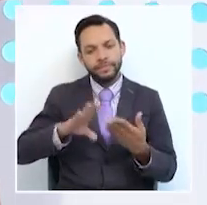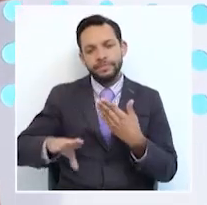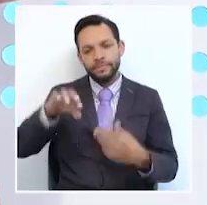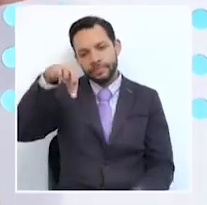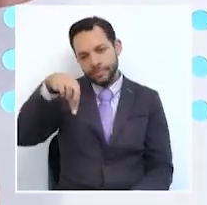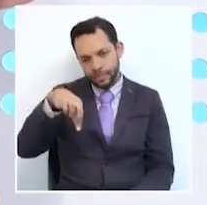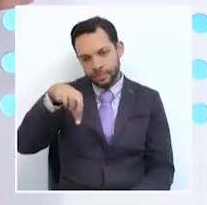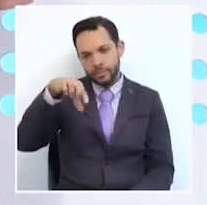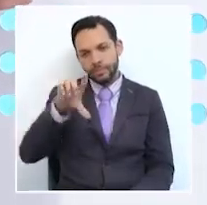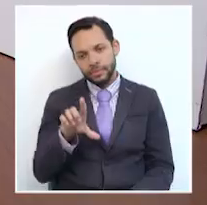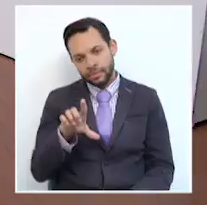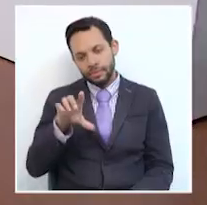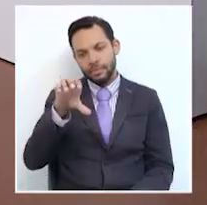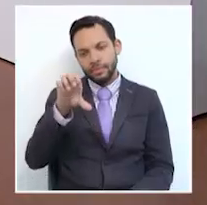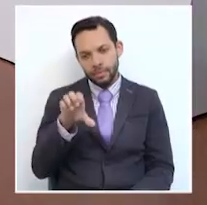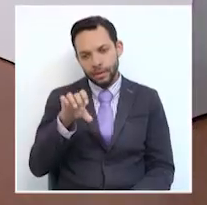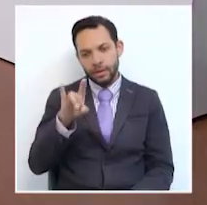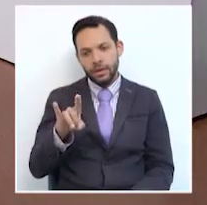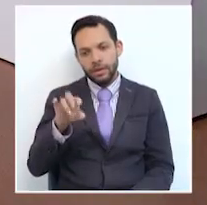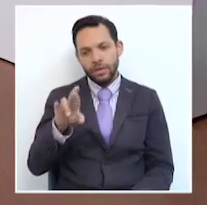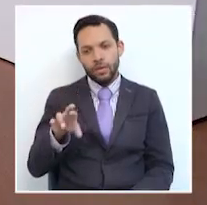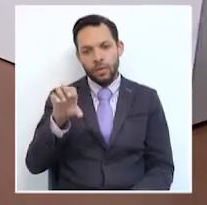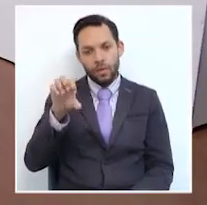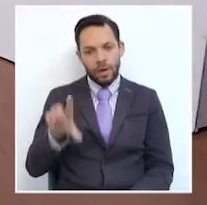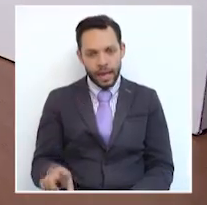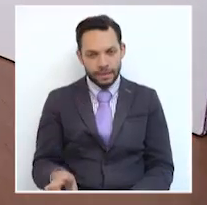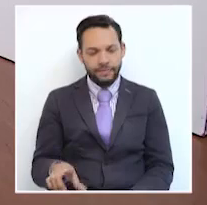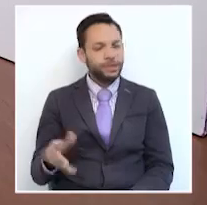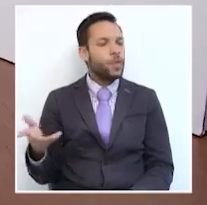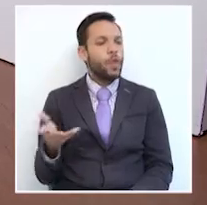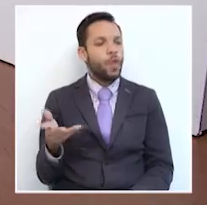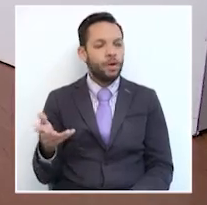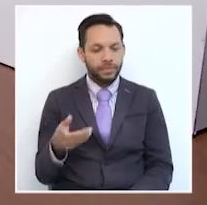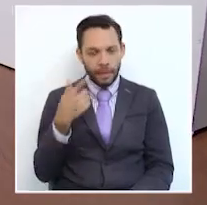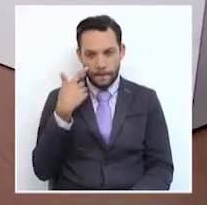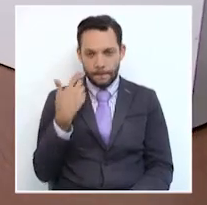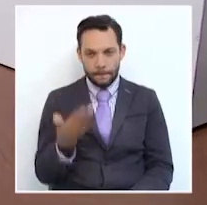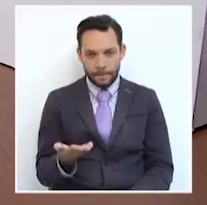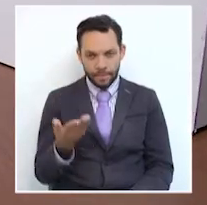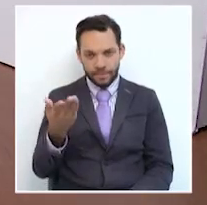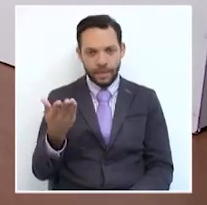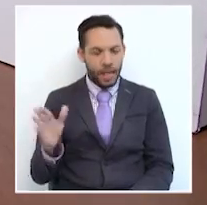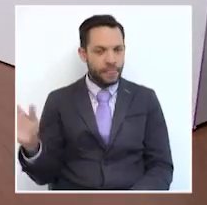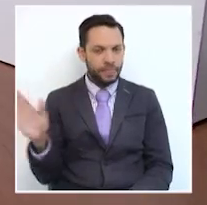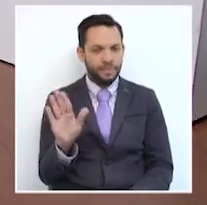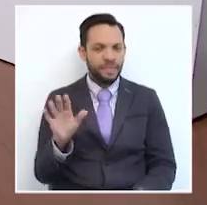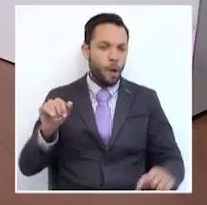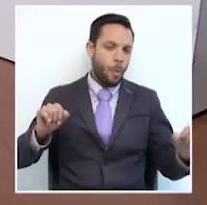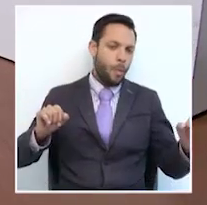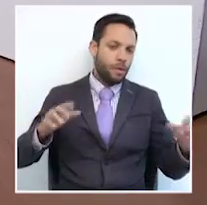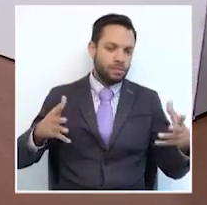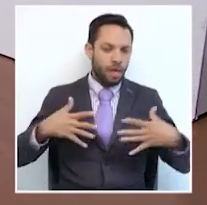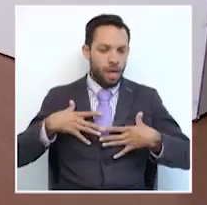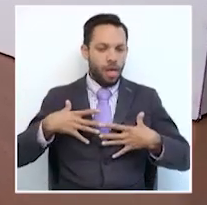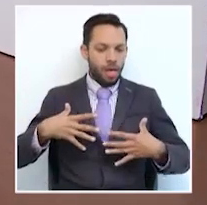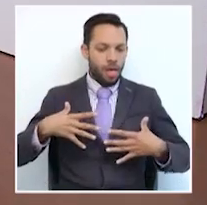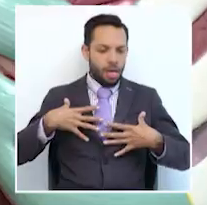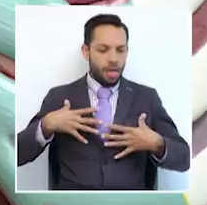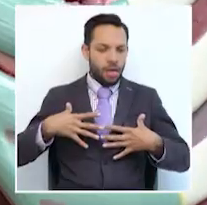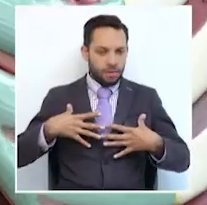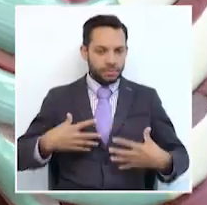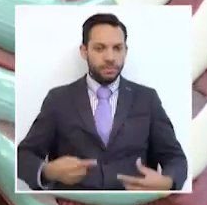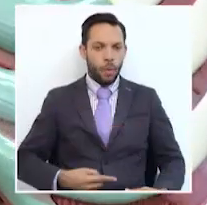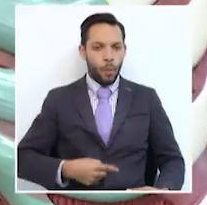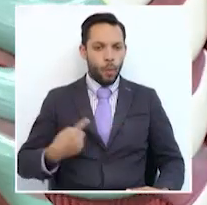pulmón oscar ayuden acá con esta imagen entonces vamos al pulmón y aquí ven ustedes las costillas